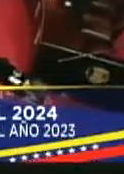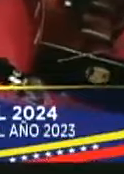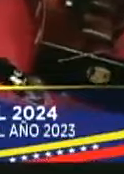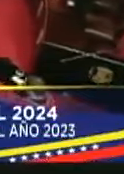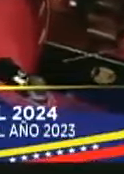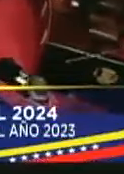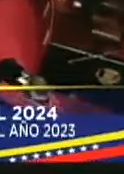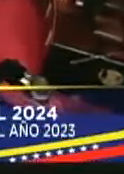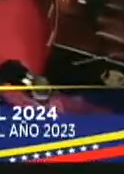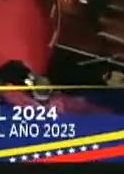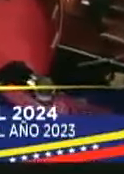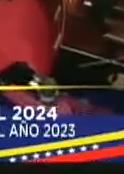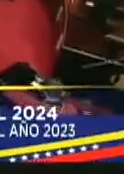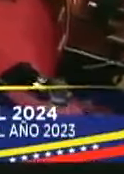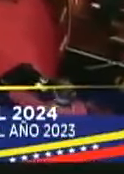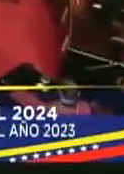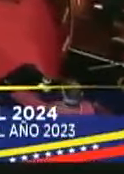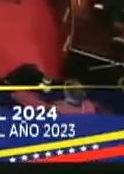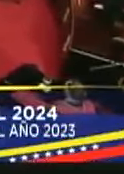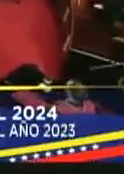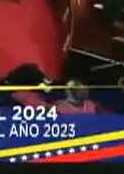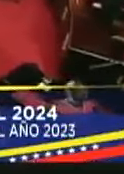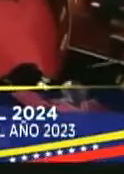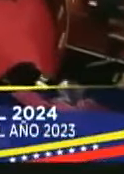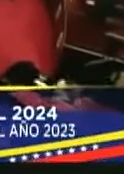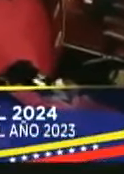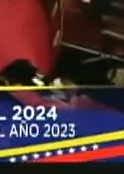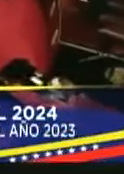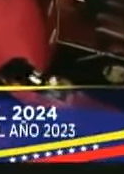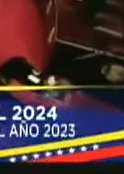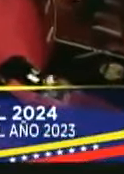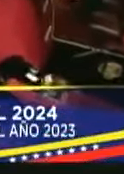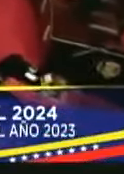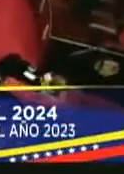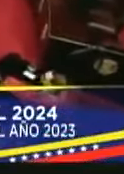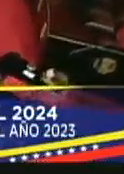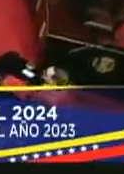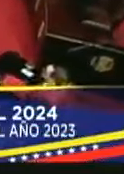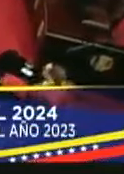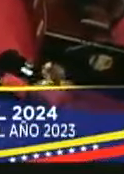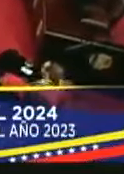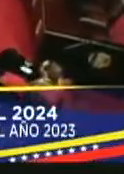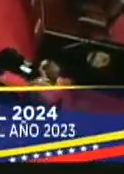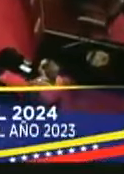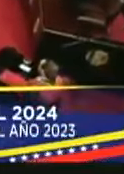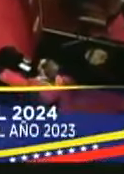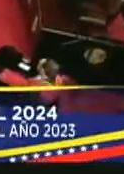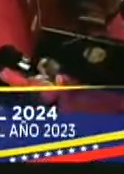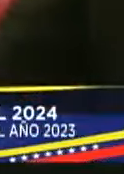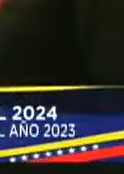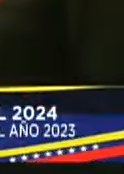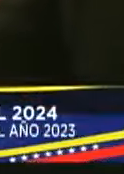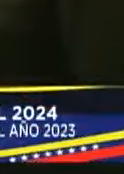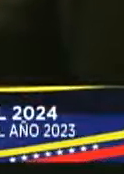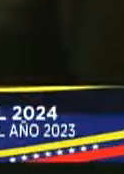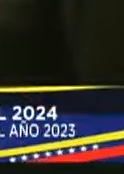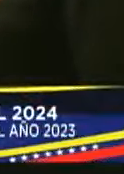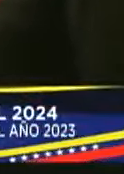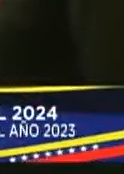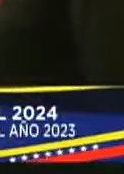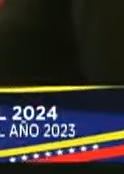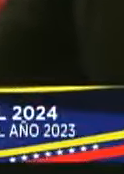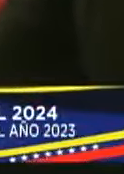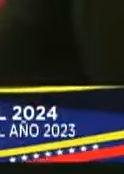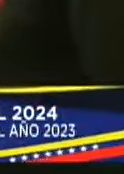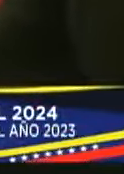judiciales del año 2024 y presentación del informe de gestión correspondiente al ejercicio fiscal del año 2023